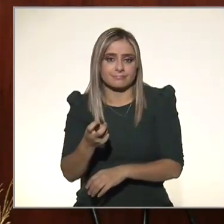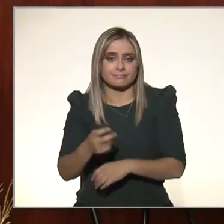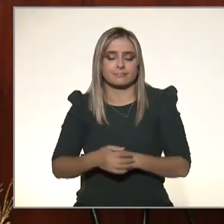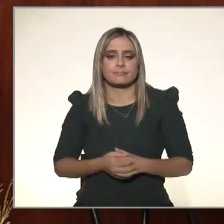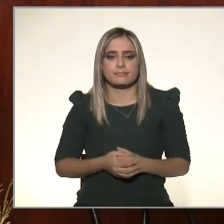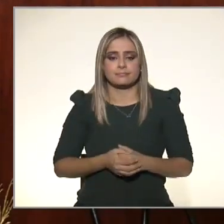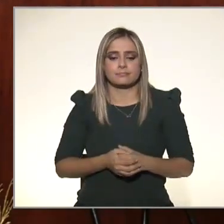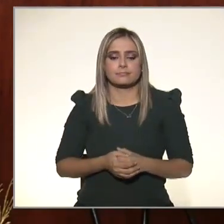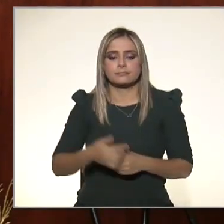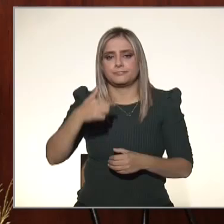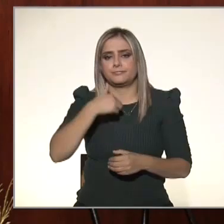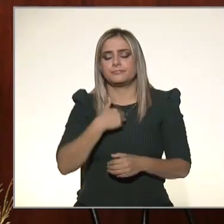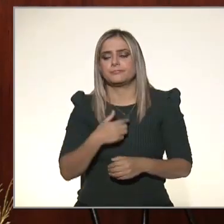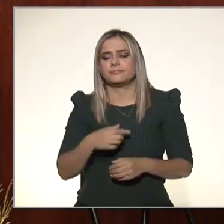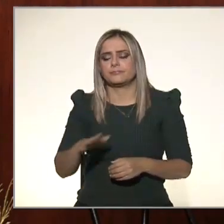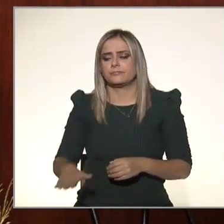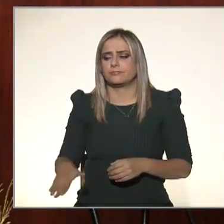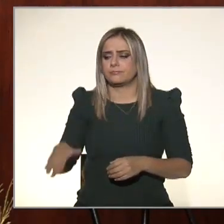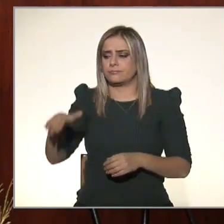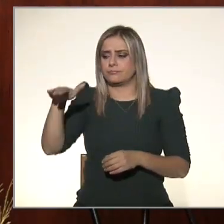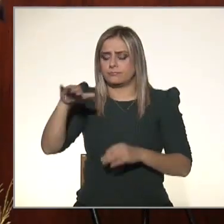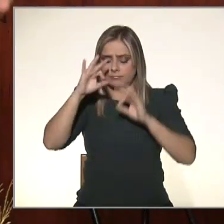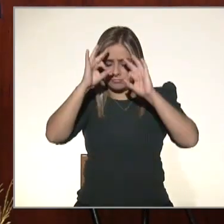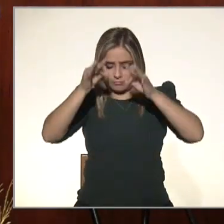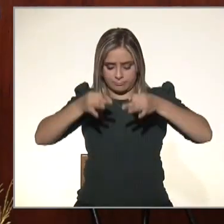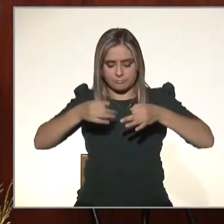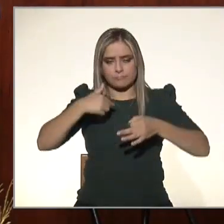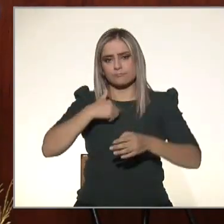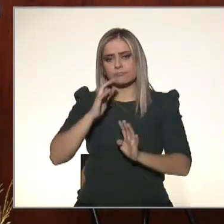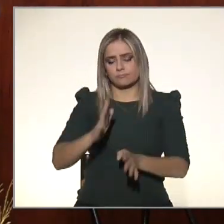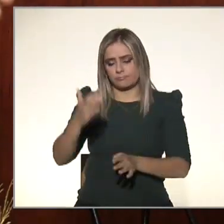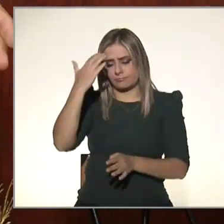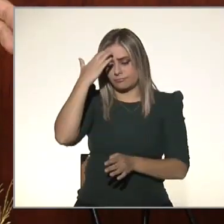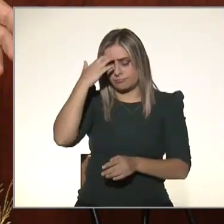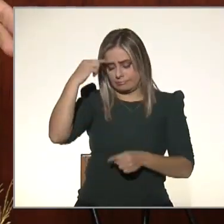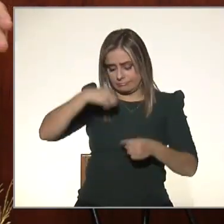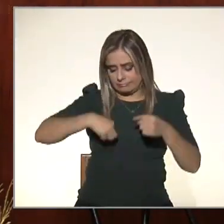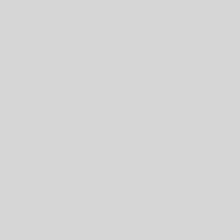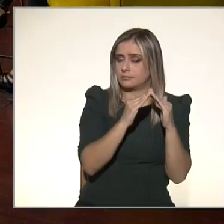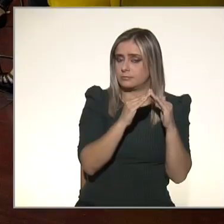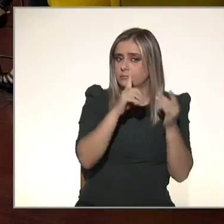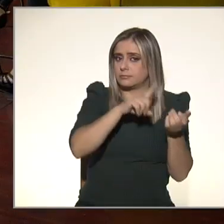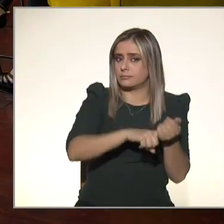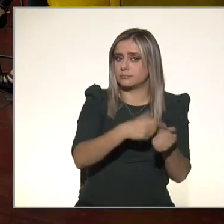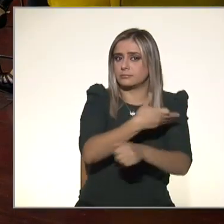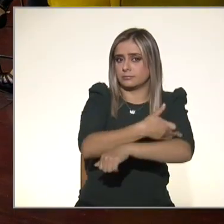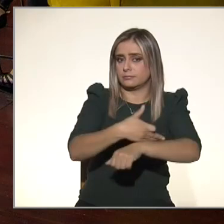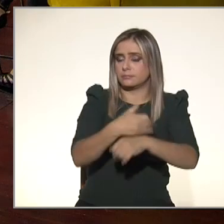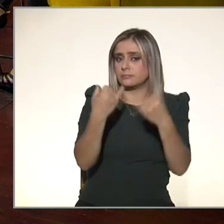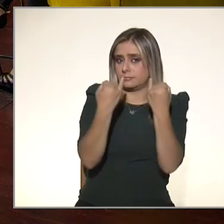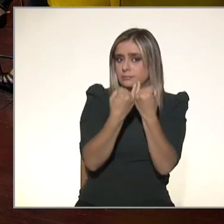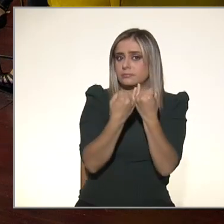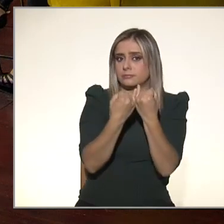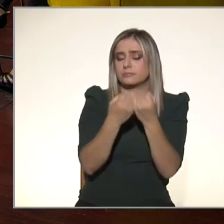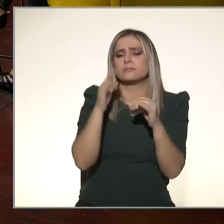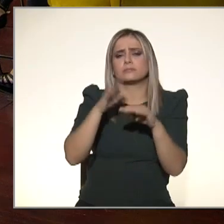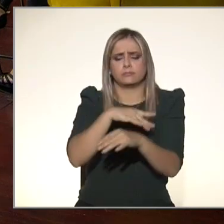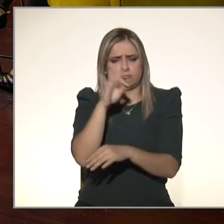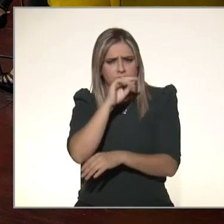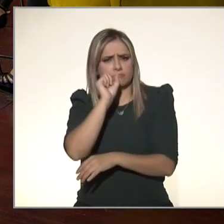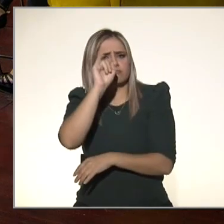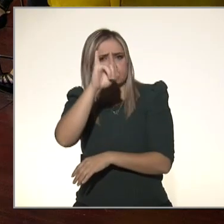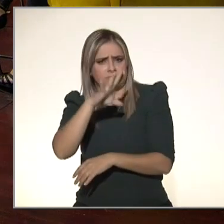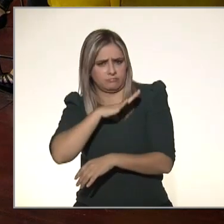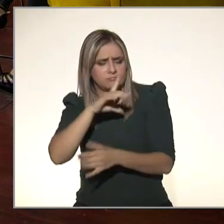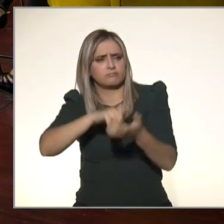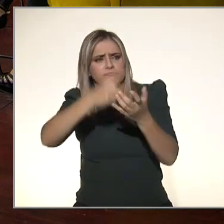en que yo ya me conozco y ya sé que tengo que buscar una atención de una forma más oportuna. Podemos llegar a tener gente experta con